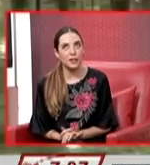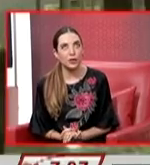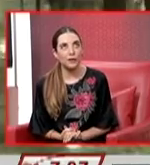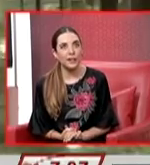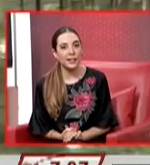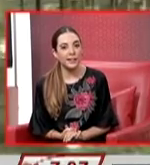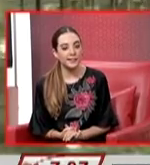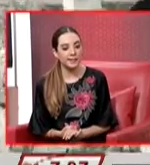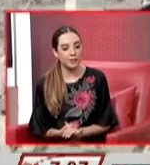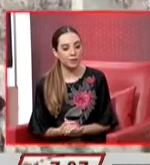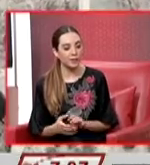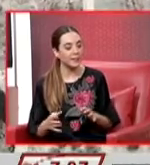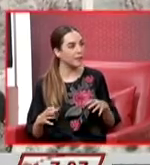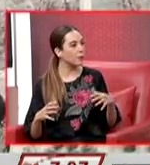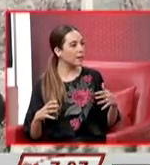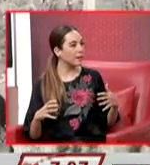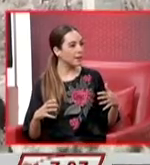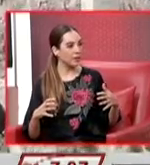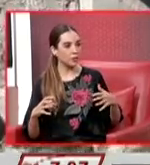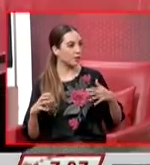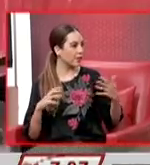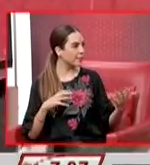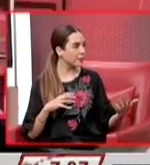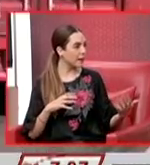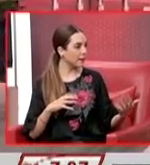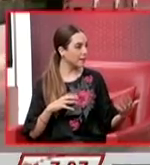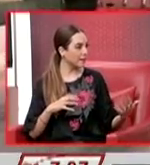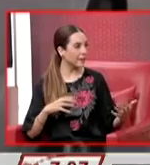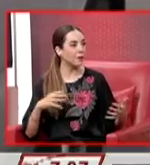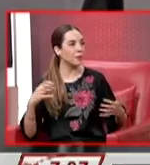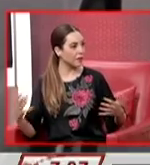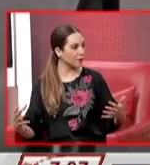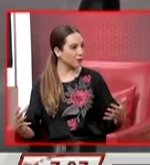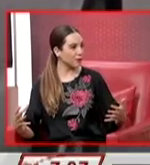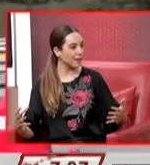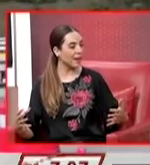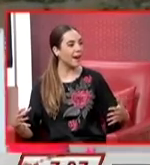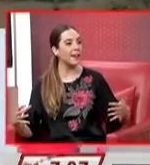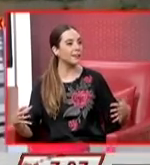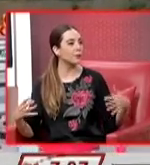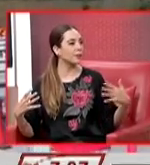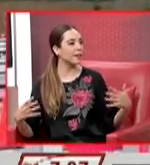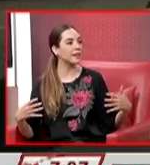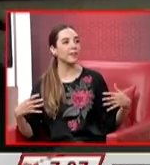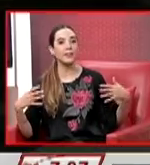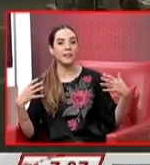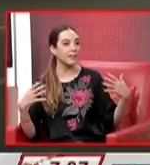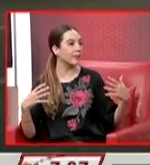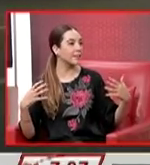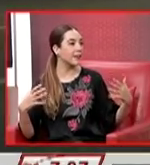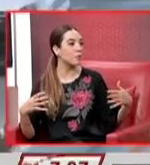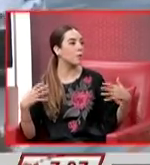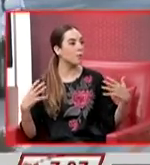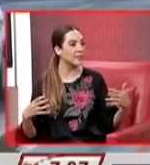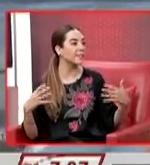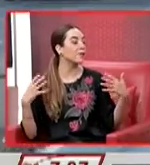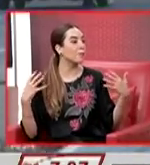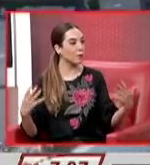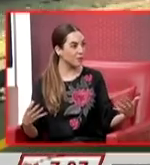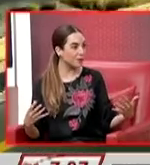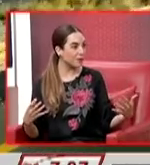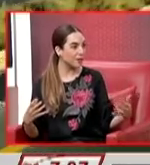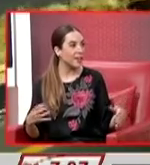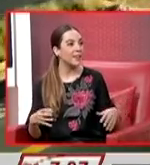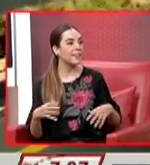gobierno abierto es donde se reúnen sociedad civil y gobiernos a discutir y tener propuestas